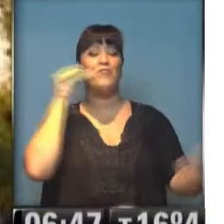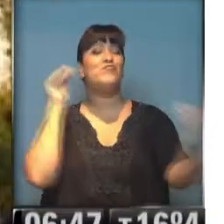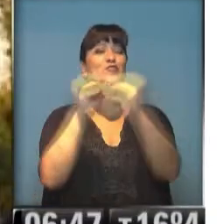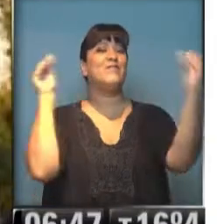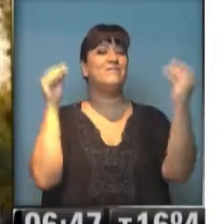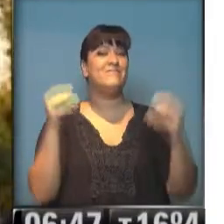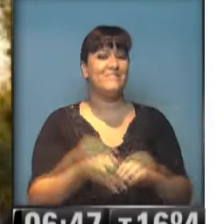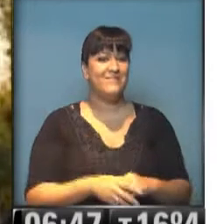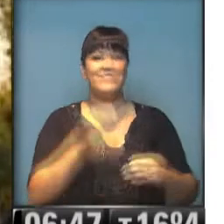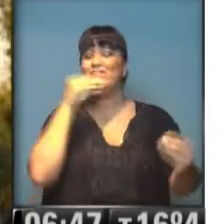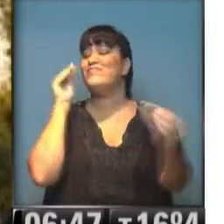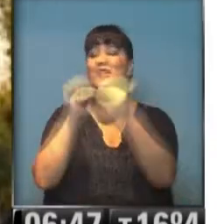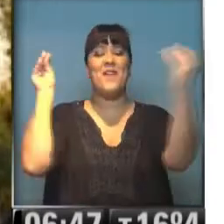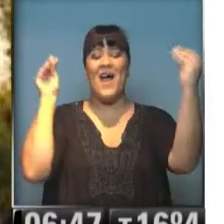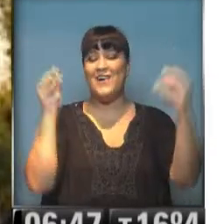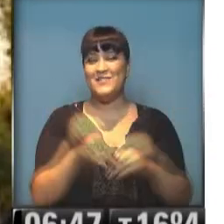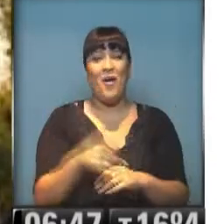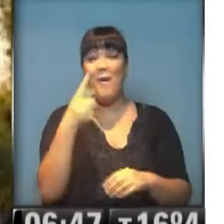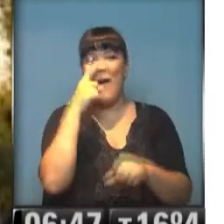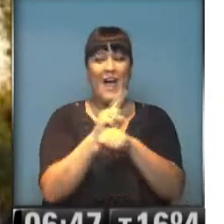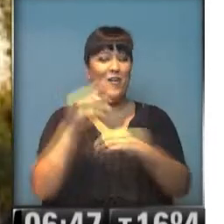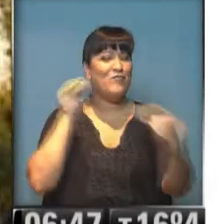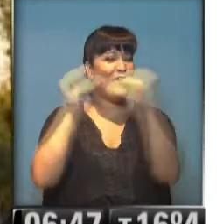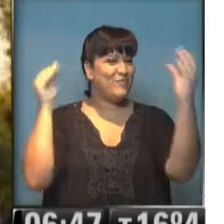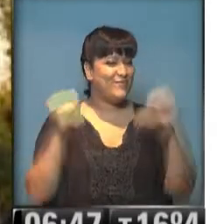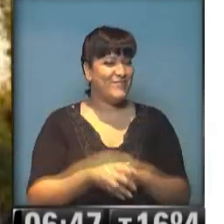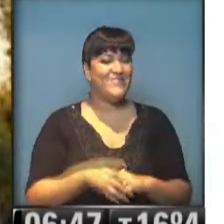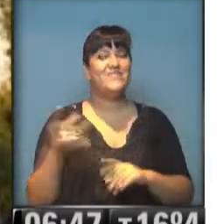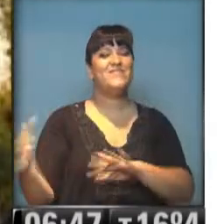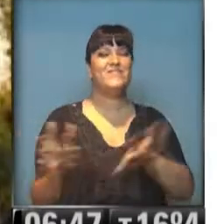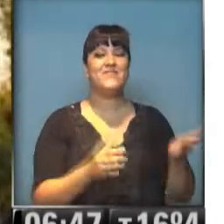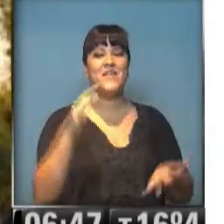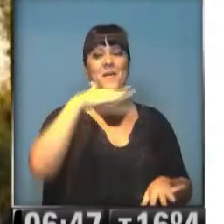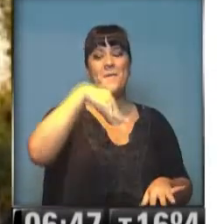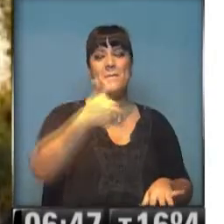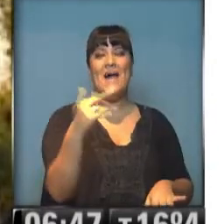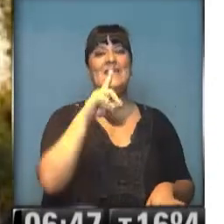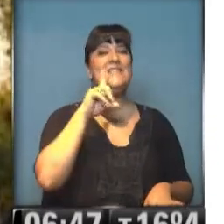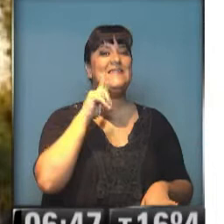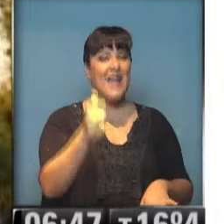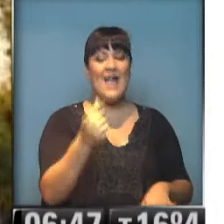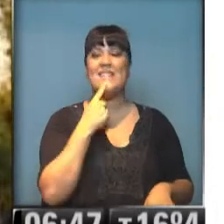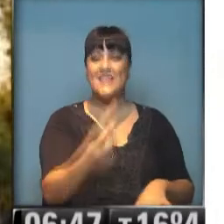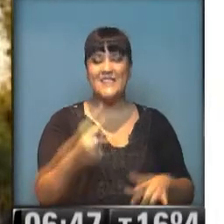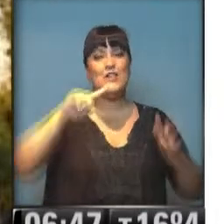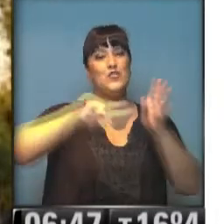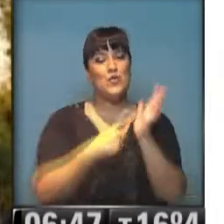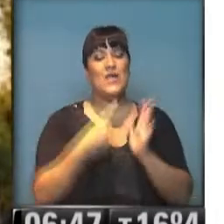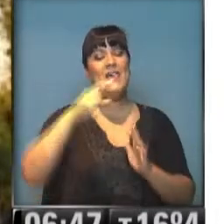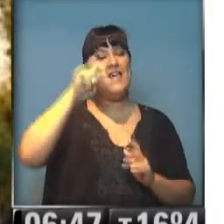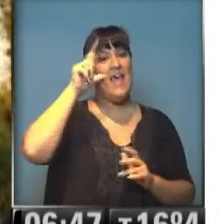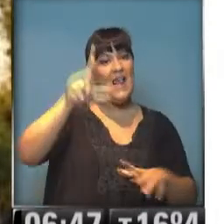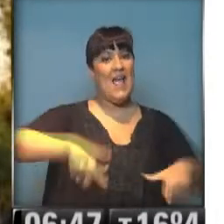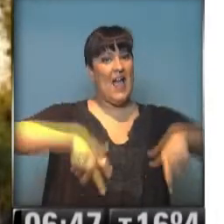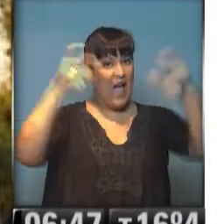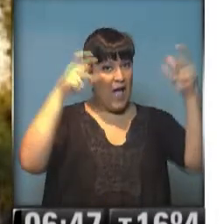Sí, picazo. A ese perrote. Marita Mastricola dice, buenos días desde la ciudad del árbol, Marcos Paz.